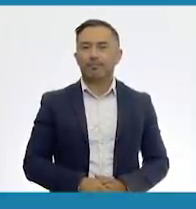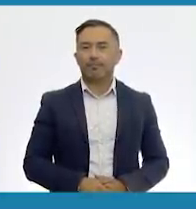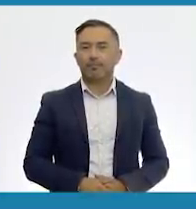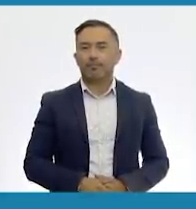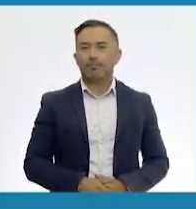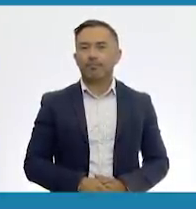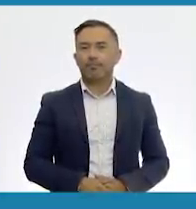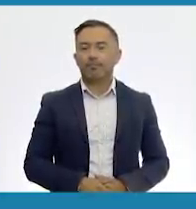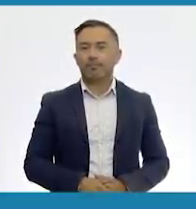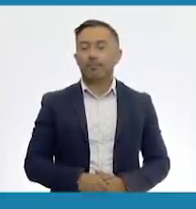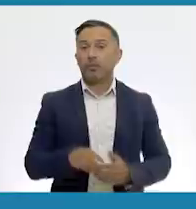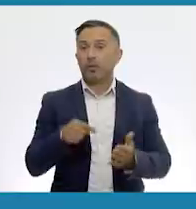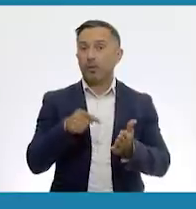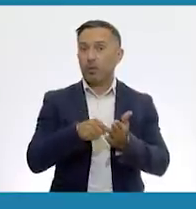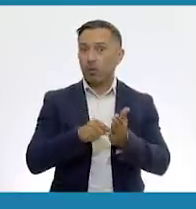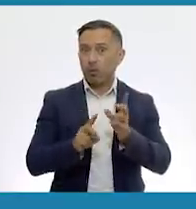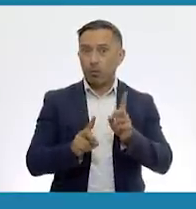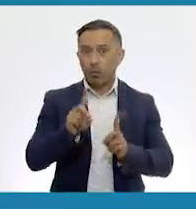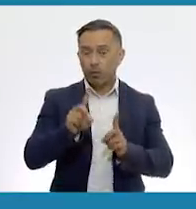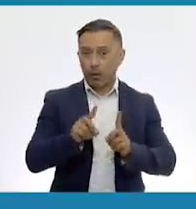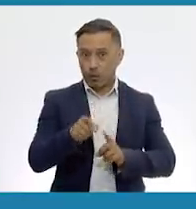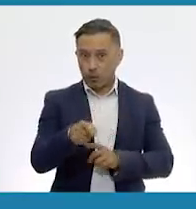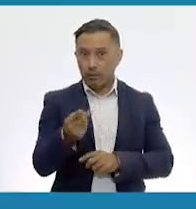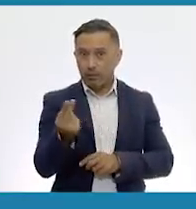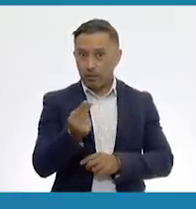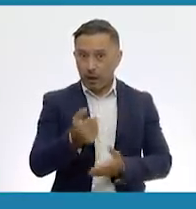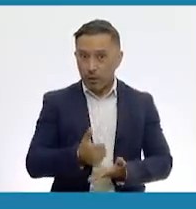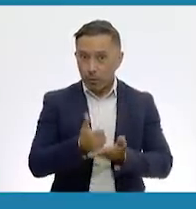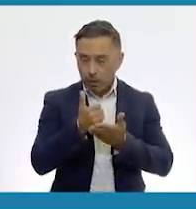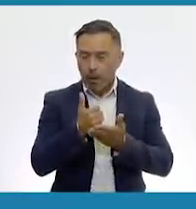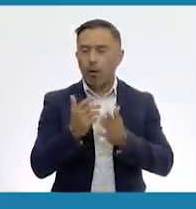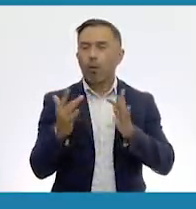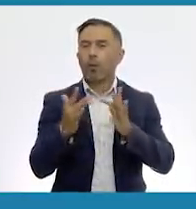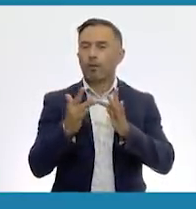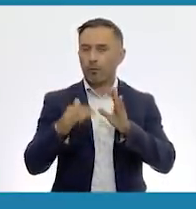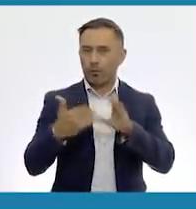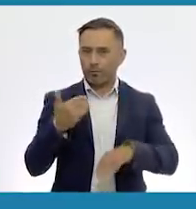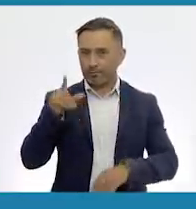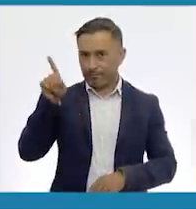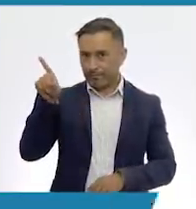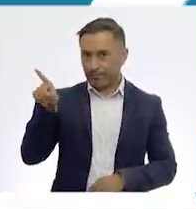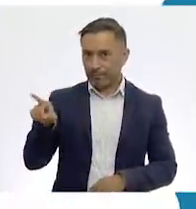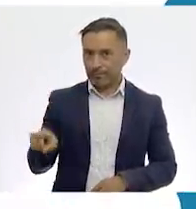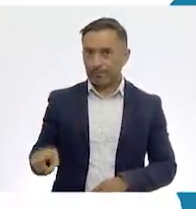Si necesitas ayuda para resolver tus dudas, contáctanos.